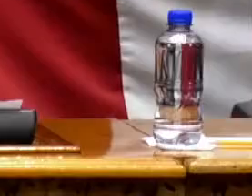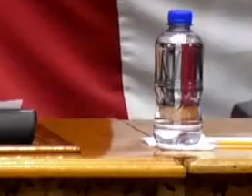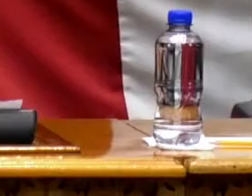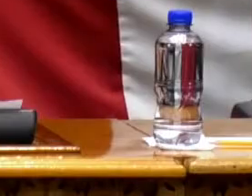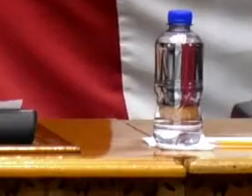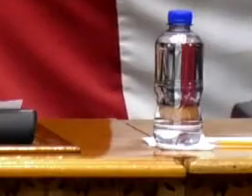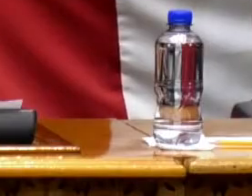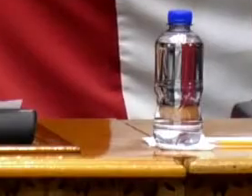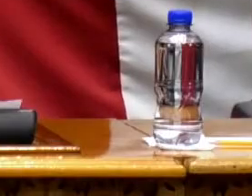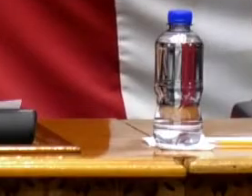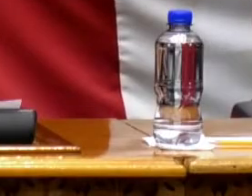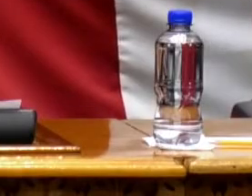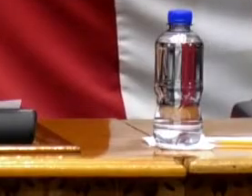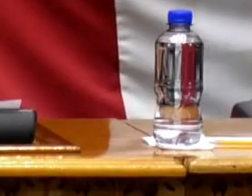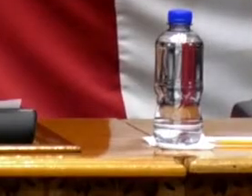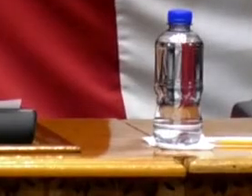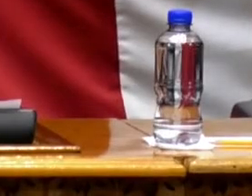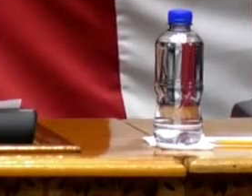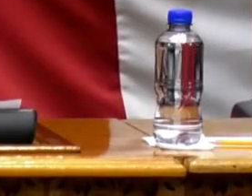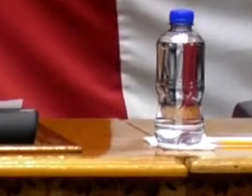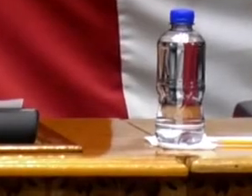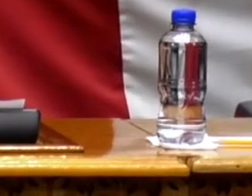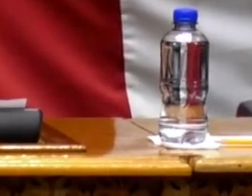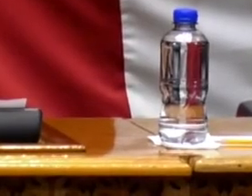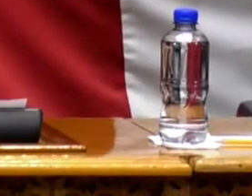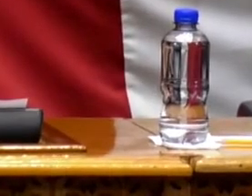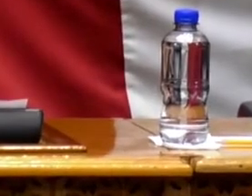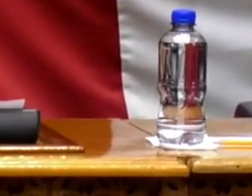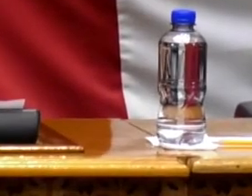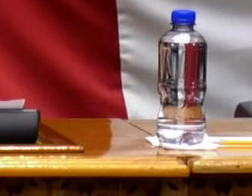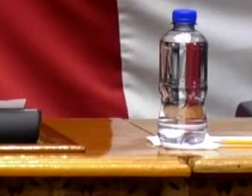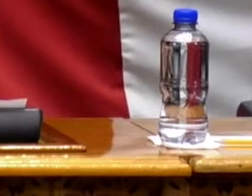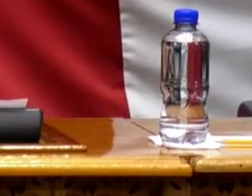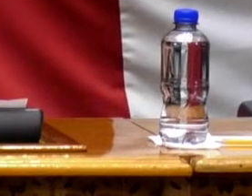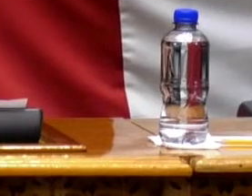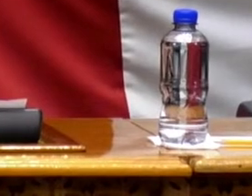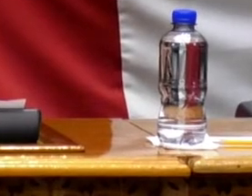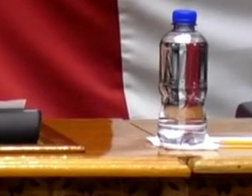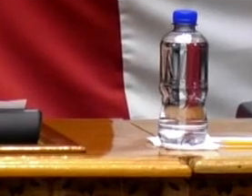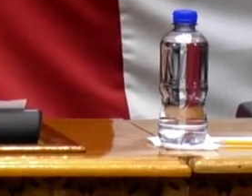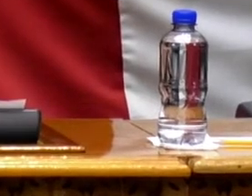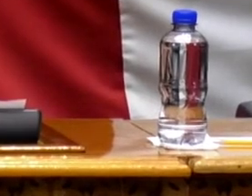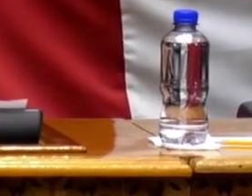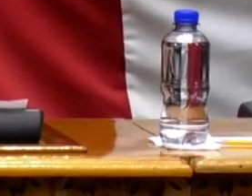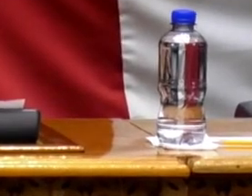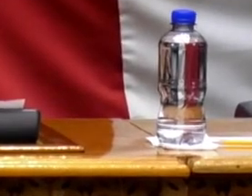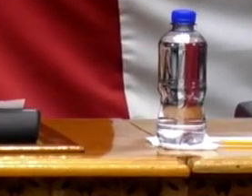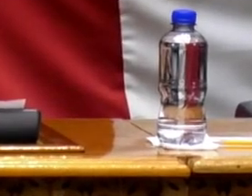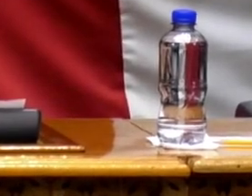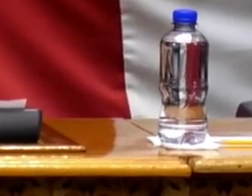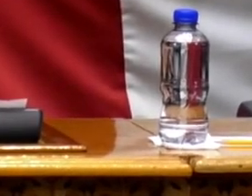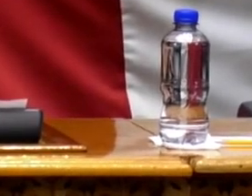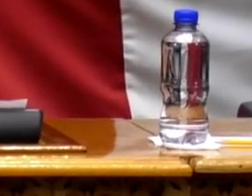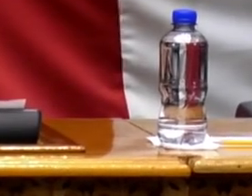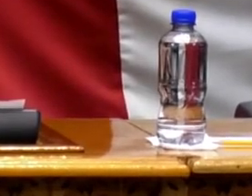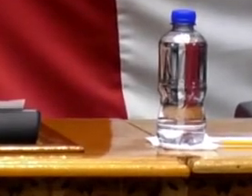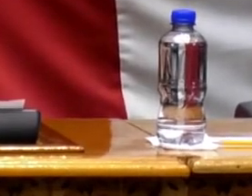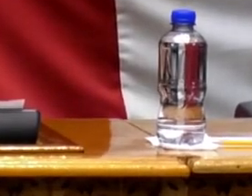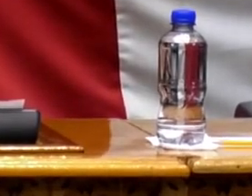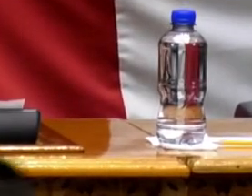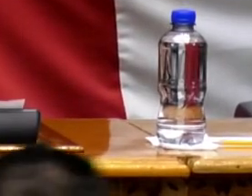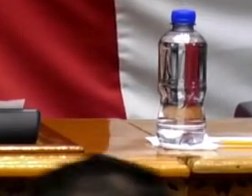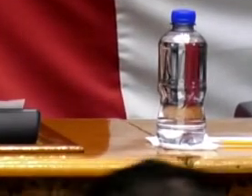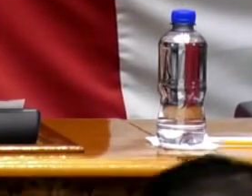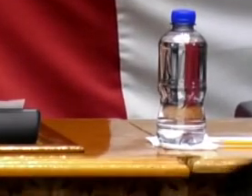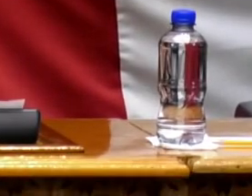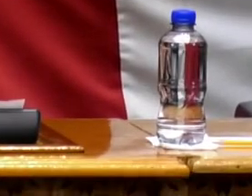Se declara la existencia del quórum y se abre la sesión siendo las 10 horas con 9 minutos del lunes